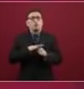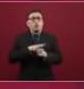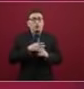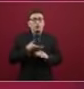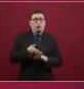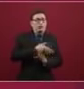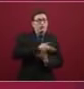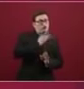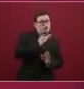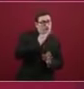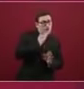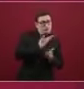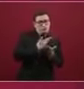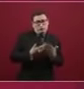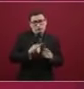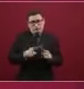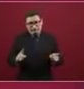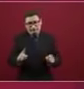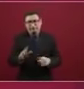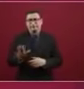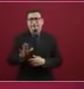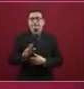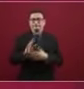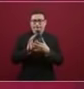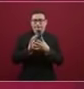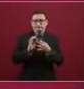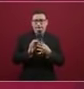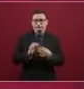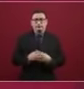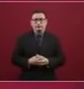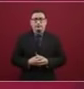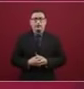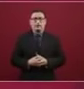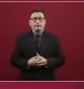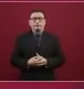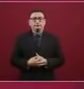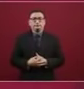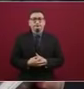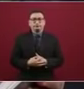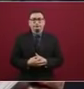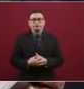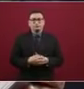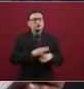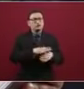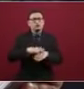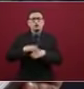costumbres? Vamos a explicar eso. La licitación es la